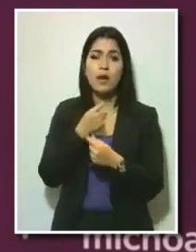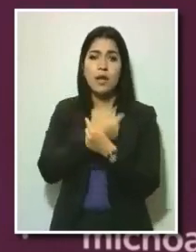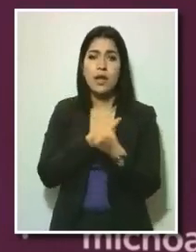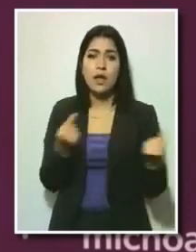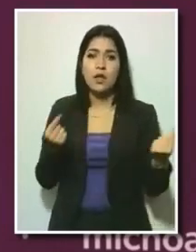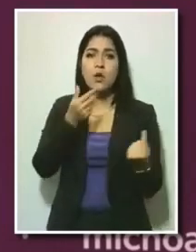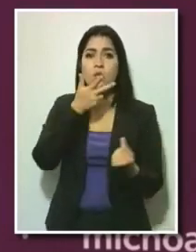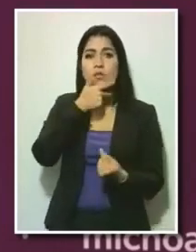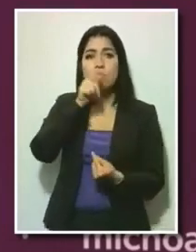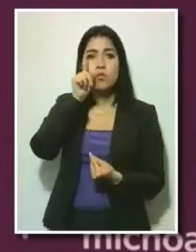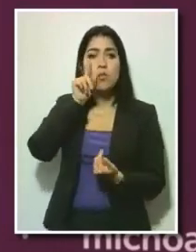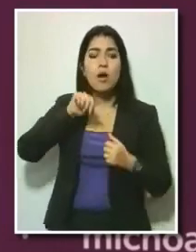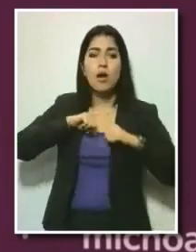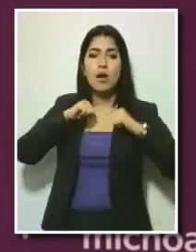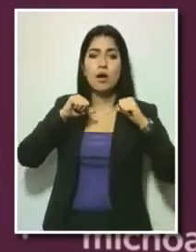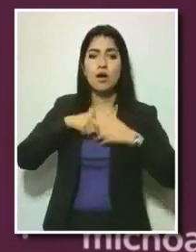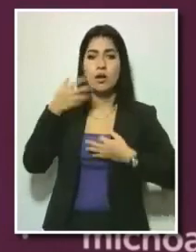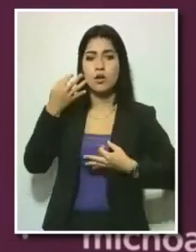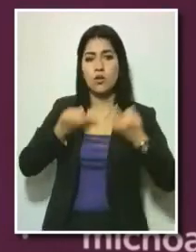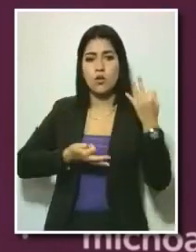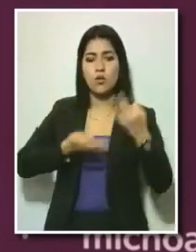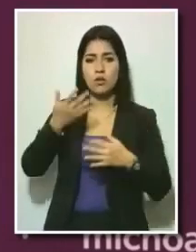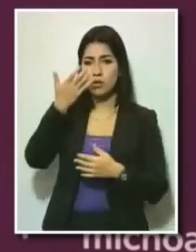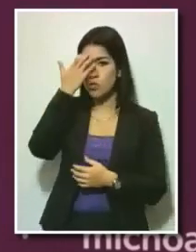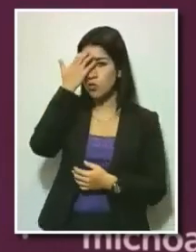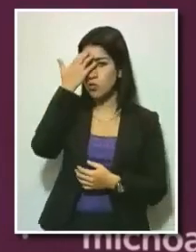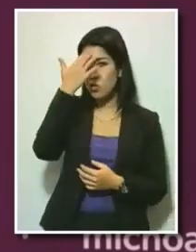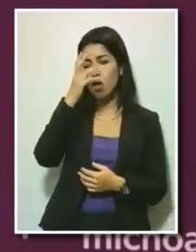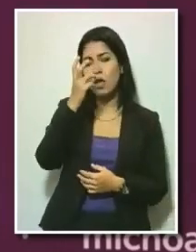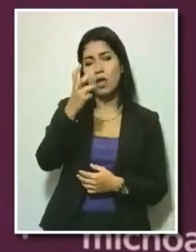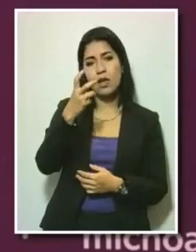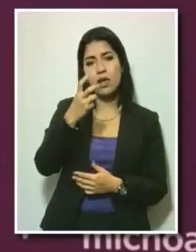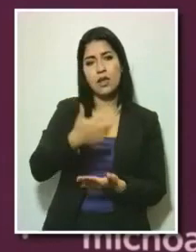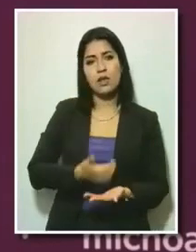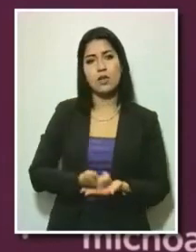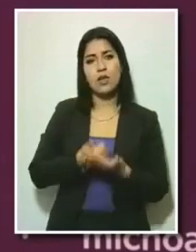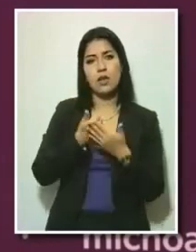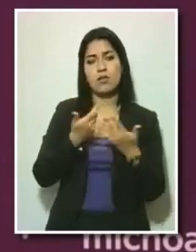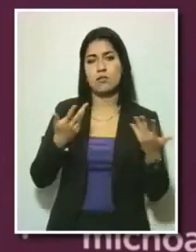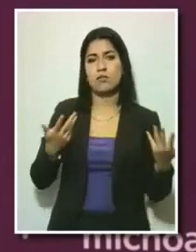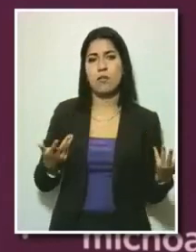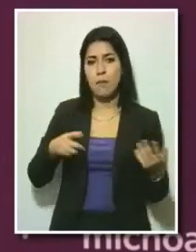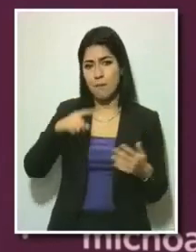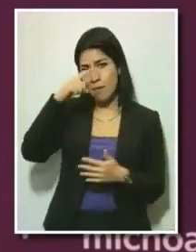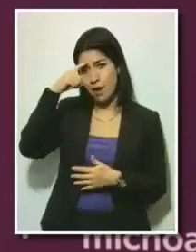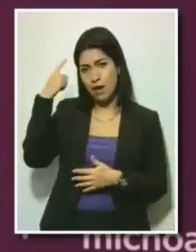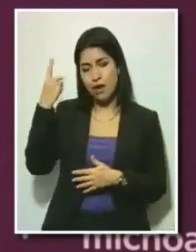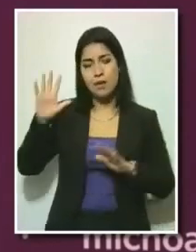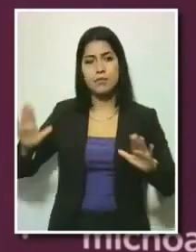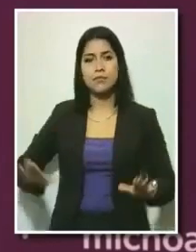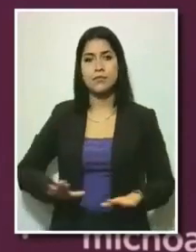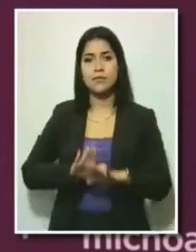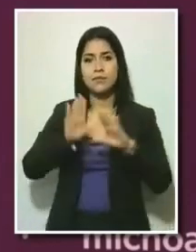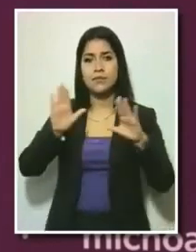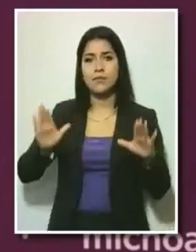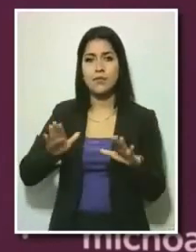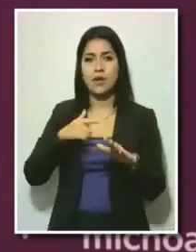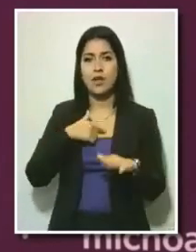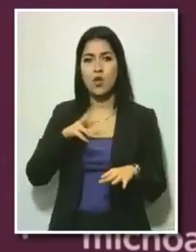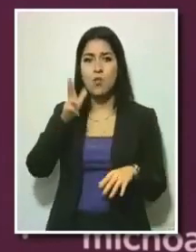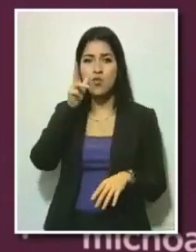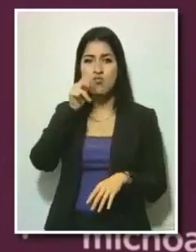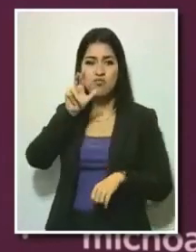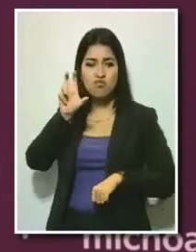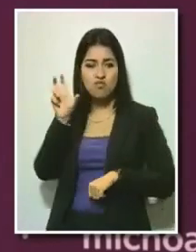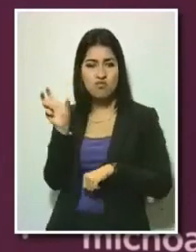adolescentes de los prejuicios y del desconocimiento ha permitido y ha fomentado el machismo,